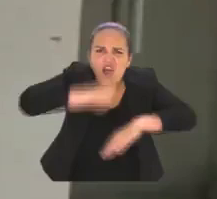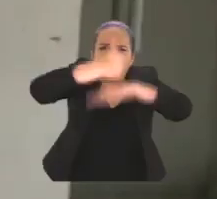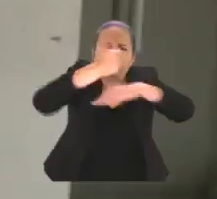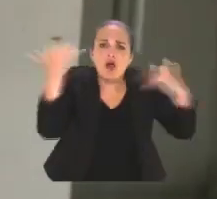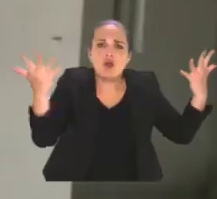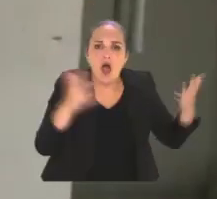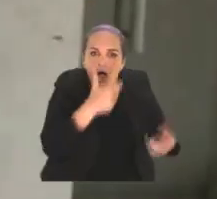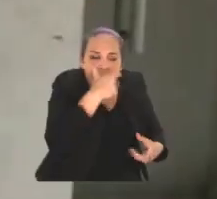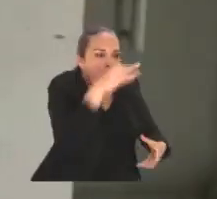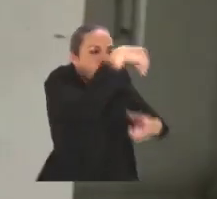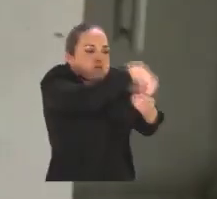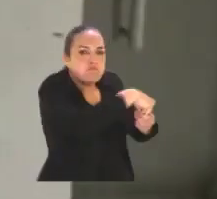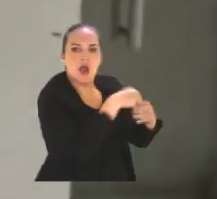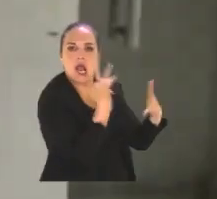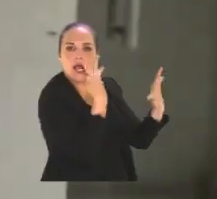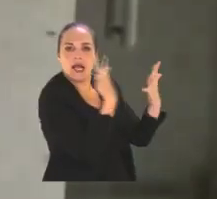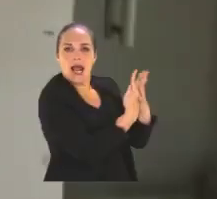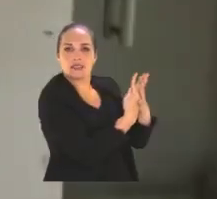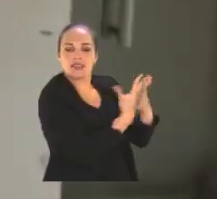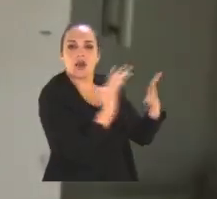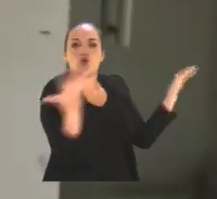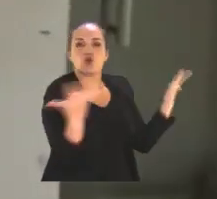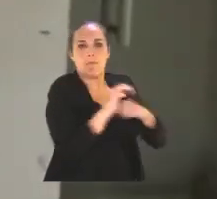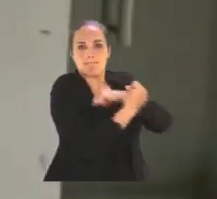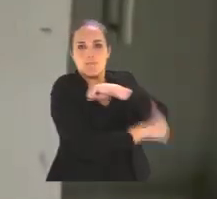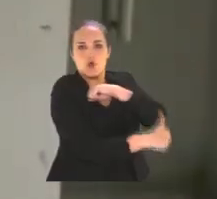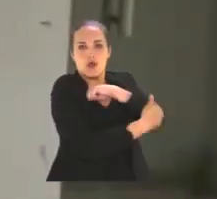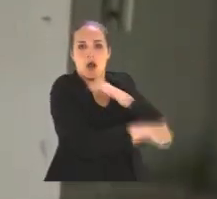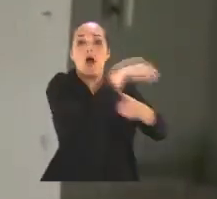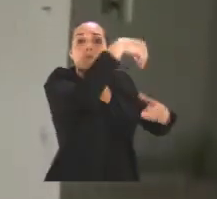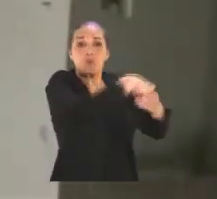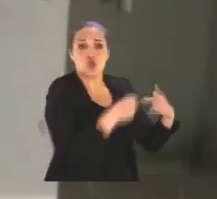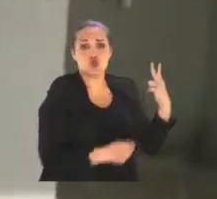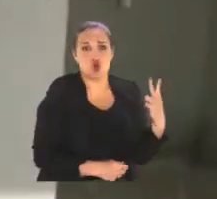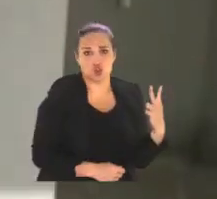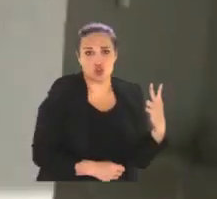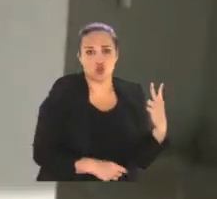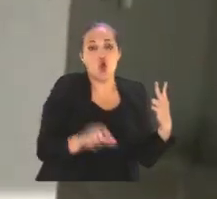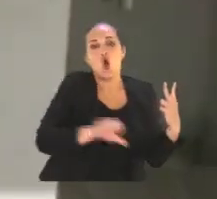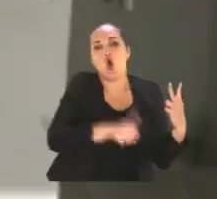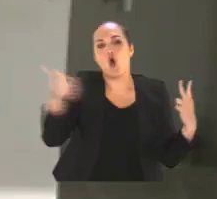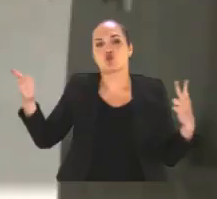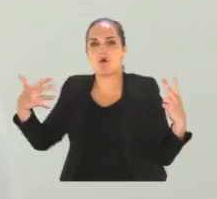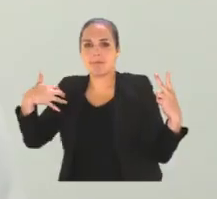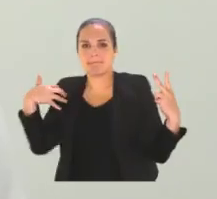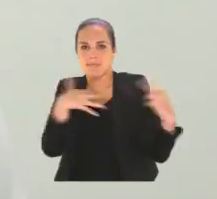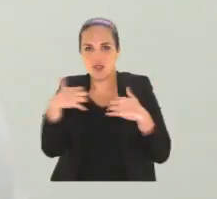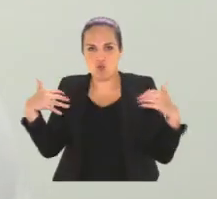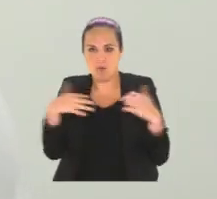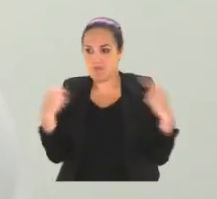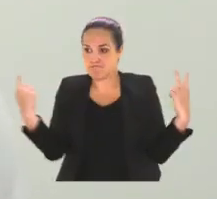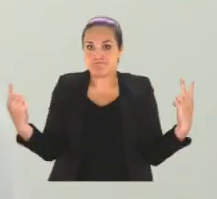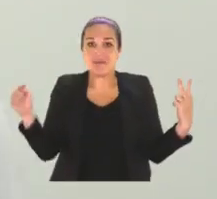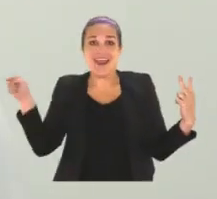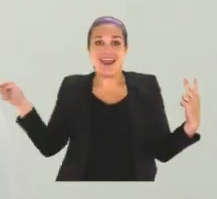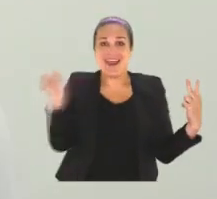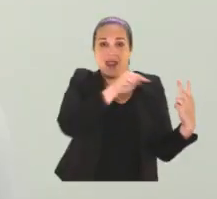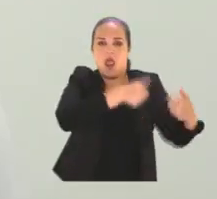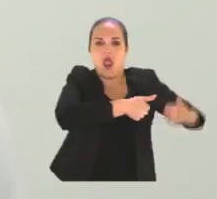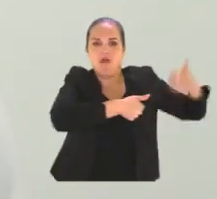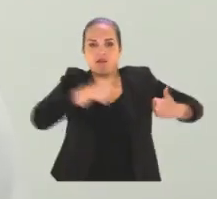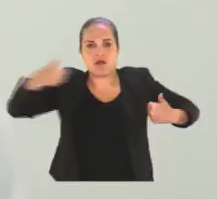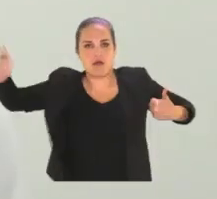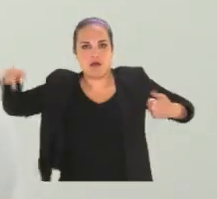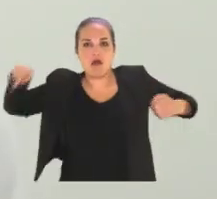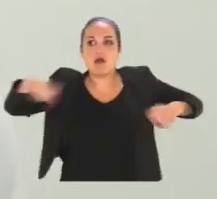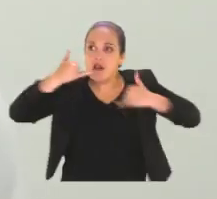encuentran recluidos en la cárcel de máxima seguridad de Combita, Boyacá, y la de Tramacúa, en Valledupar. Los presuntos delincuentes, al ser